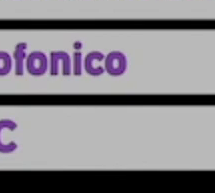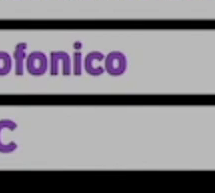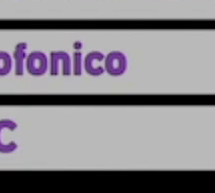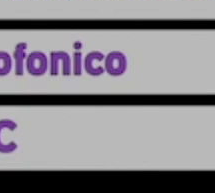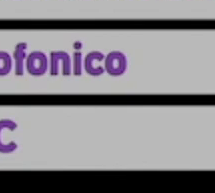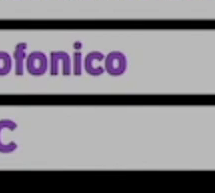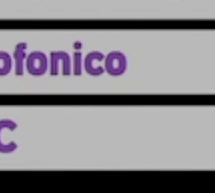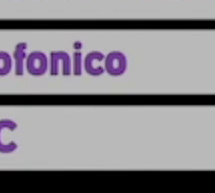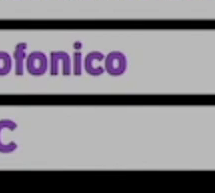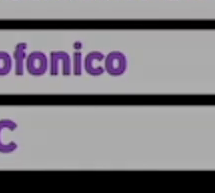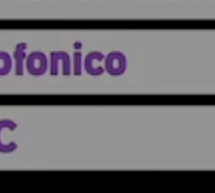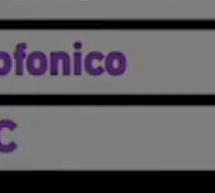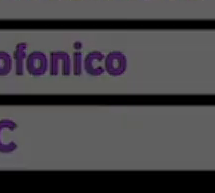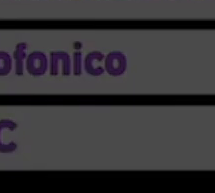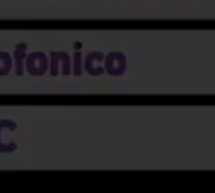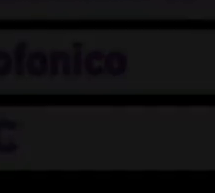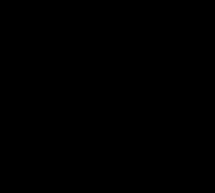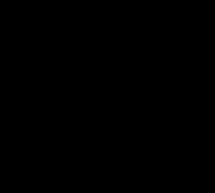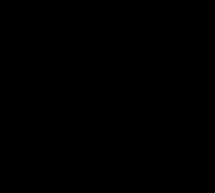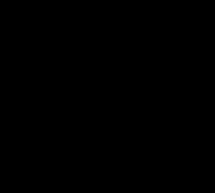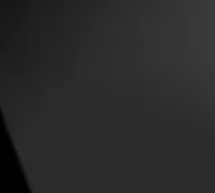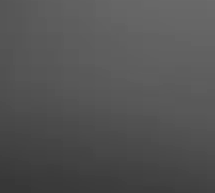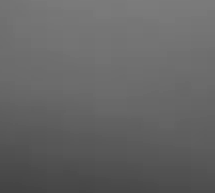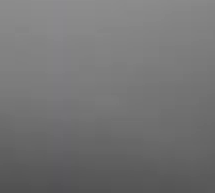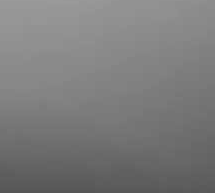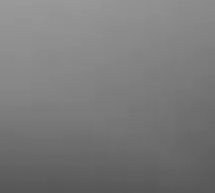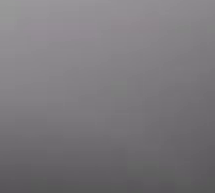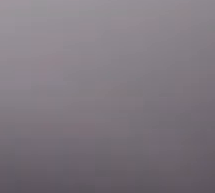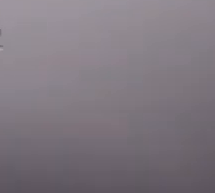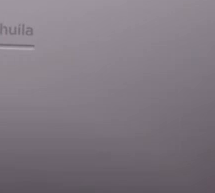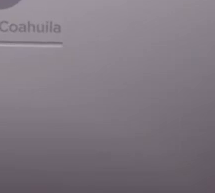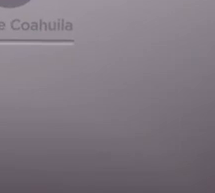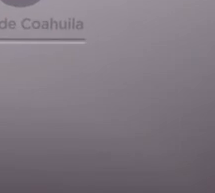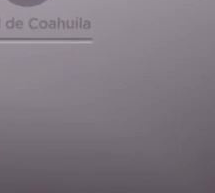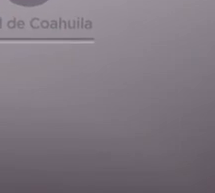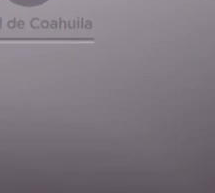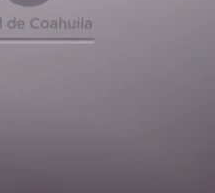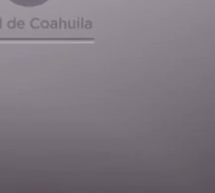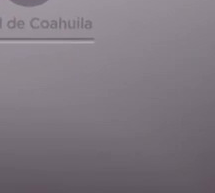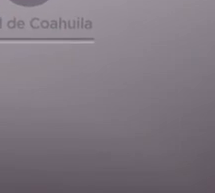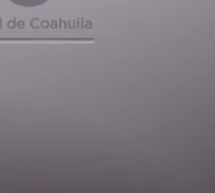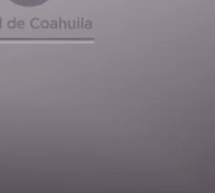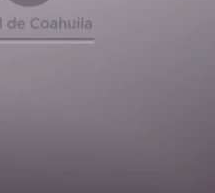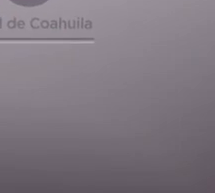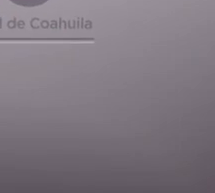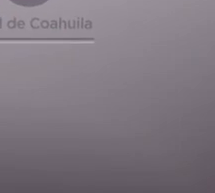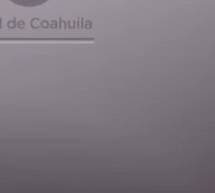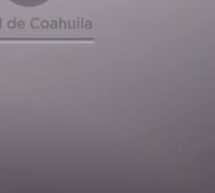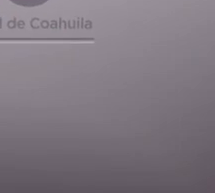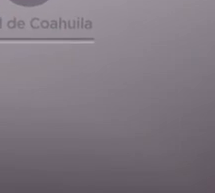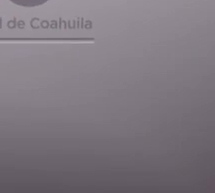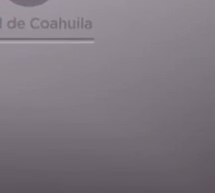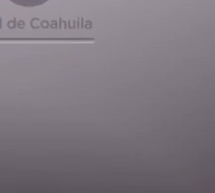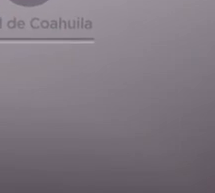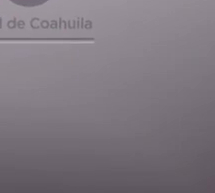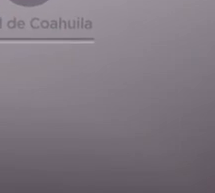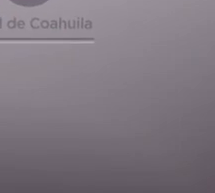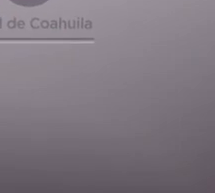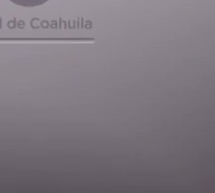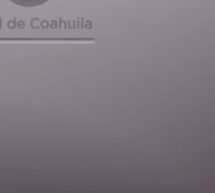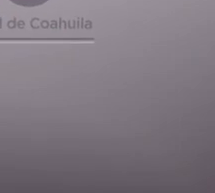pásale muy bien hasta la próxima semana gracias por acompañarnos en una emisión más de la urna